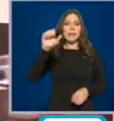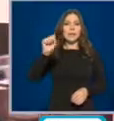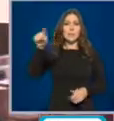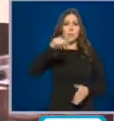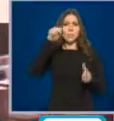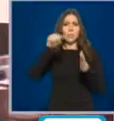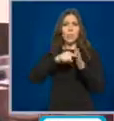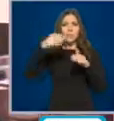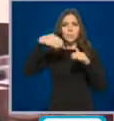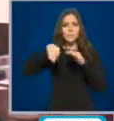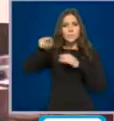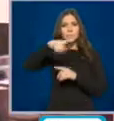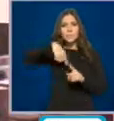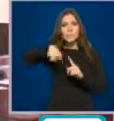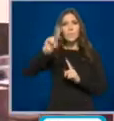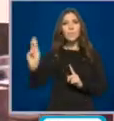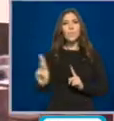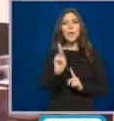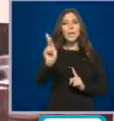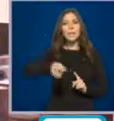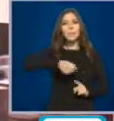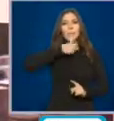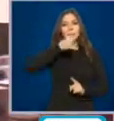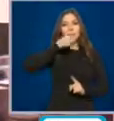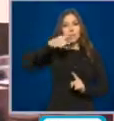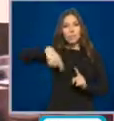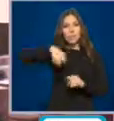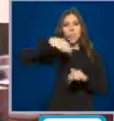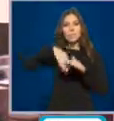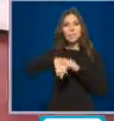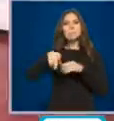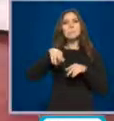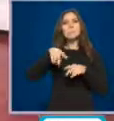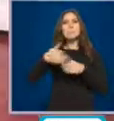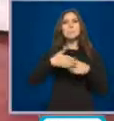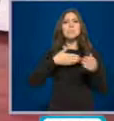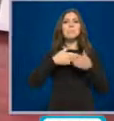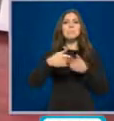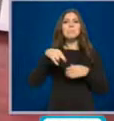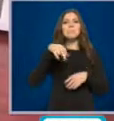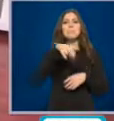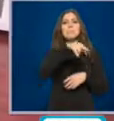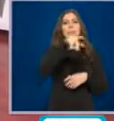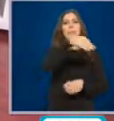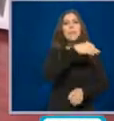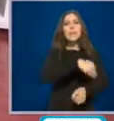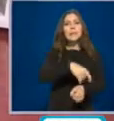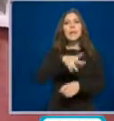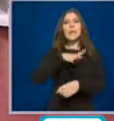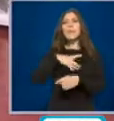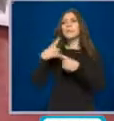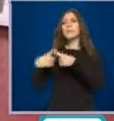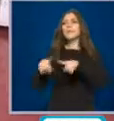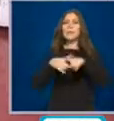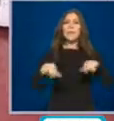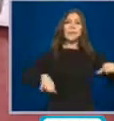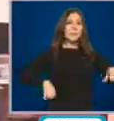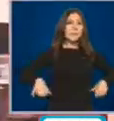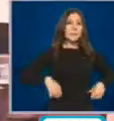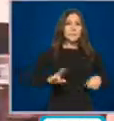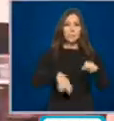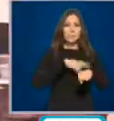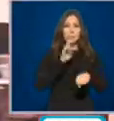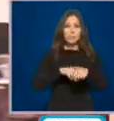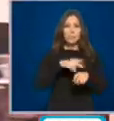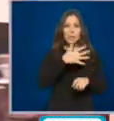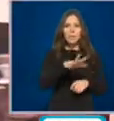pues paseas y caminas al atardecer, y bueno, pues es muy divertido, porque tienes todas las actividades, digamos, normales de una playa, pero además tienes